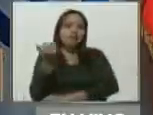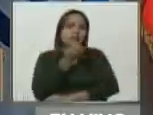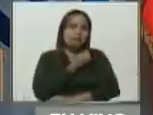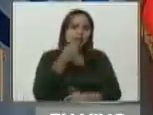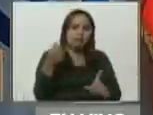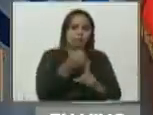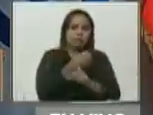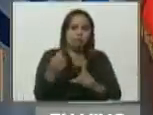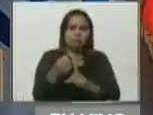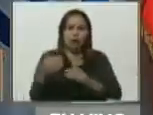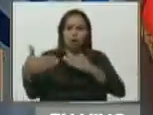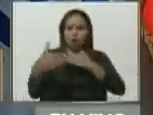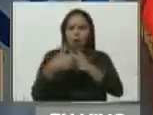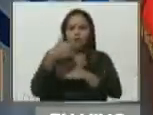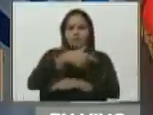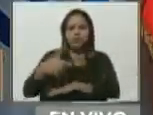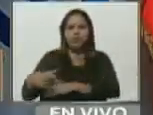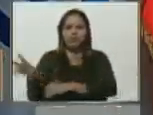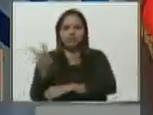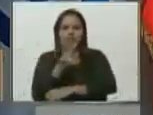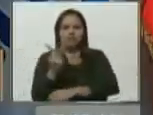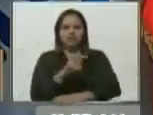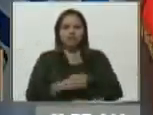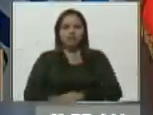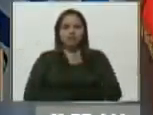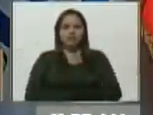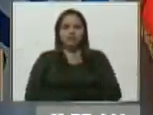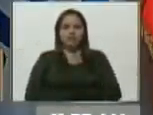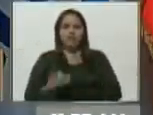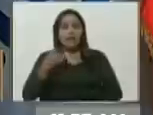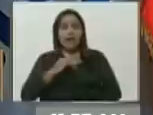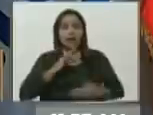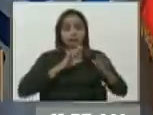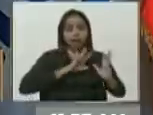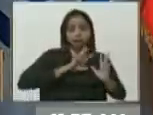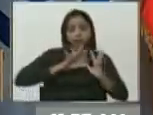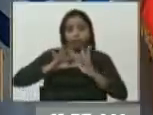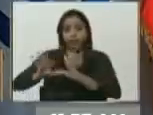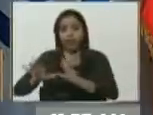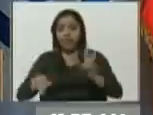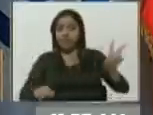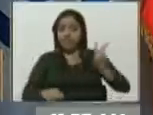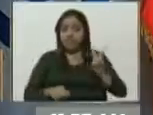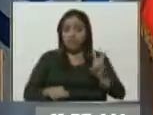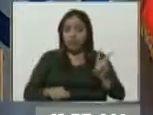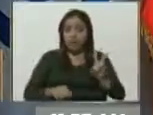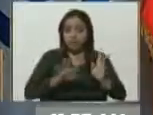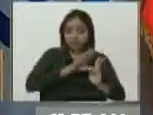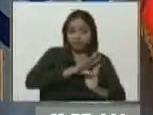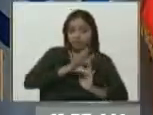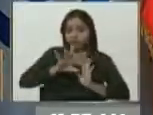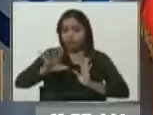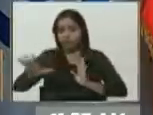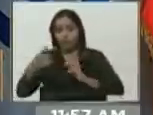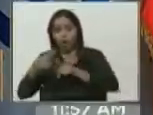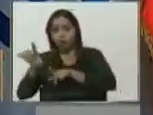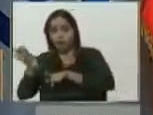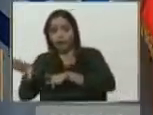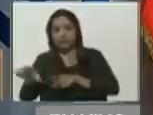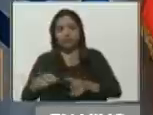contra venezolanos que han emigrado de Venezuela como consecuencia